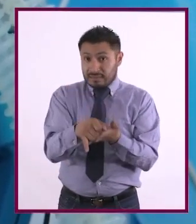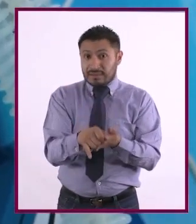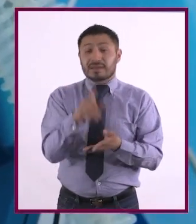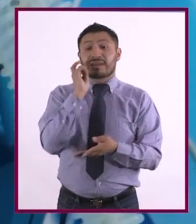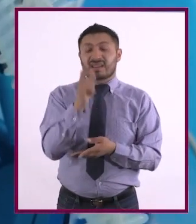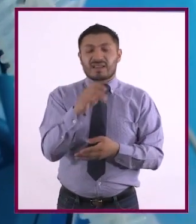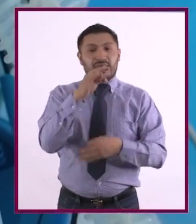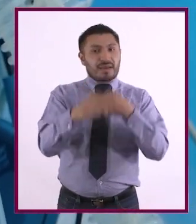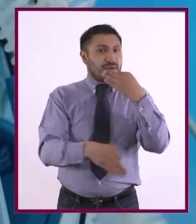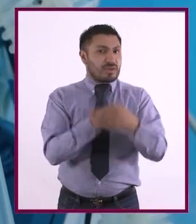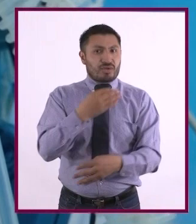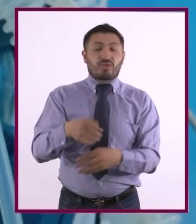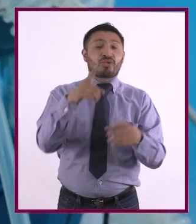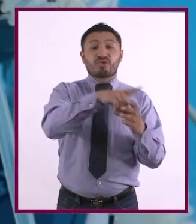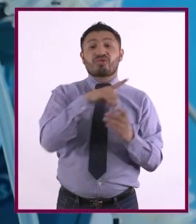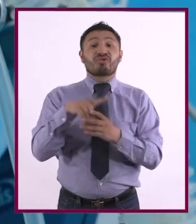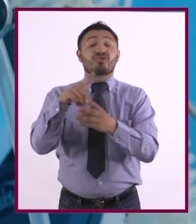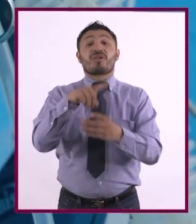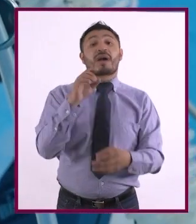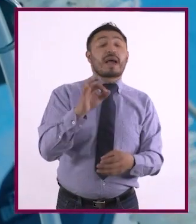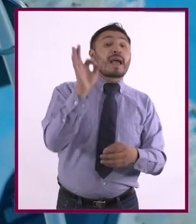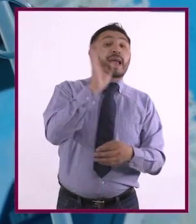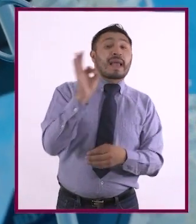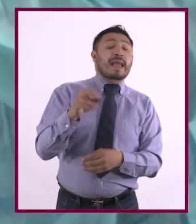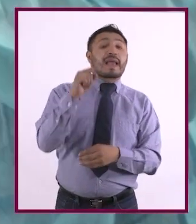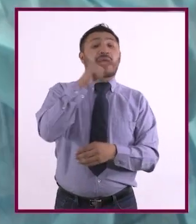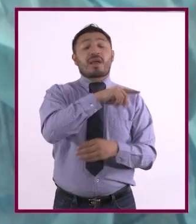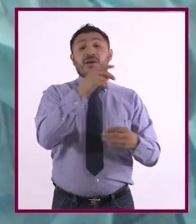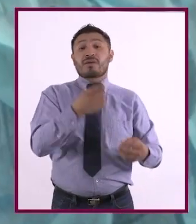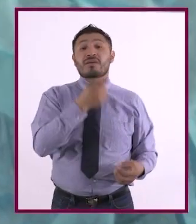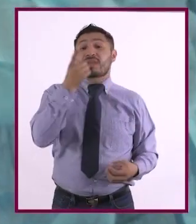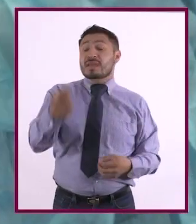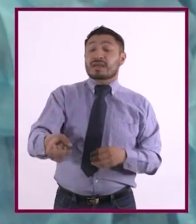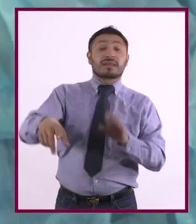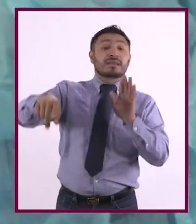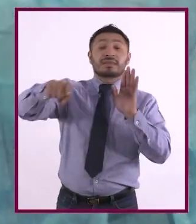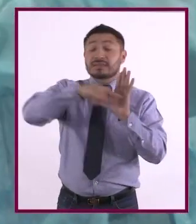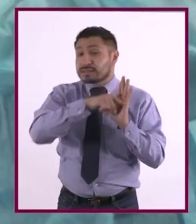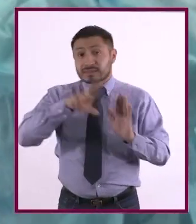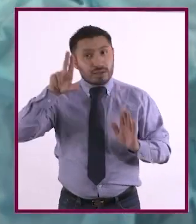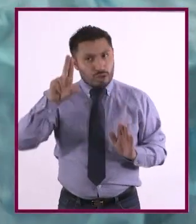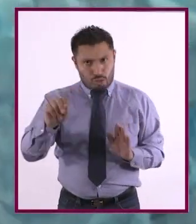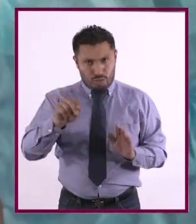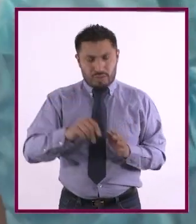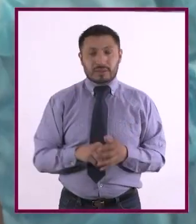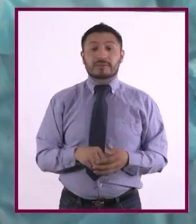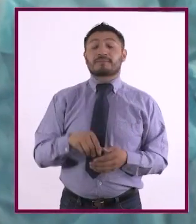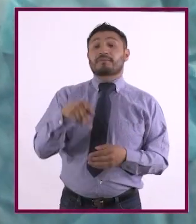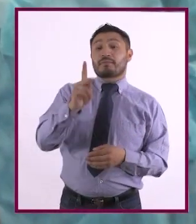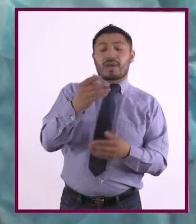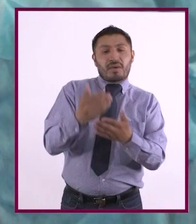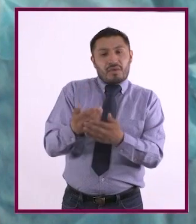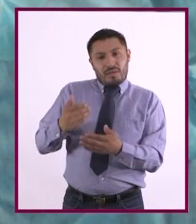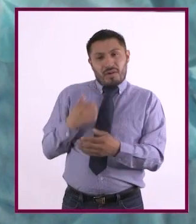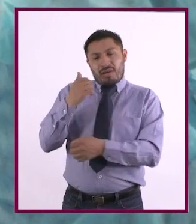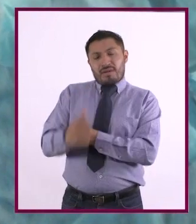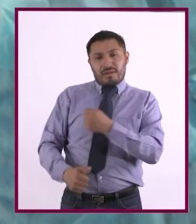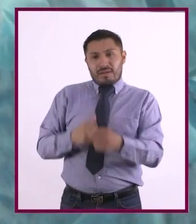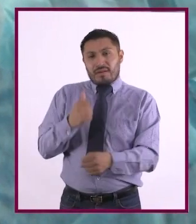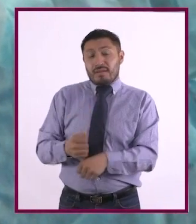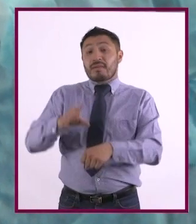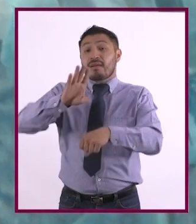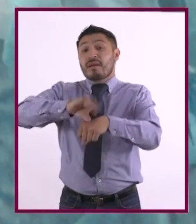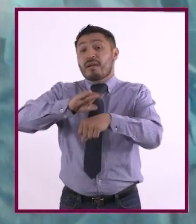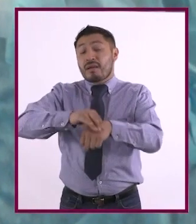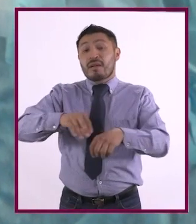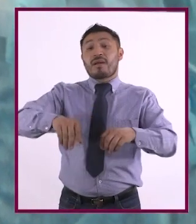se consideran donadores a menos que explícitamente lo rechacen. Sin embargo, hasta hace unos años, el consentimiento presunto